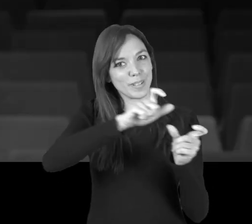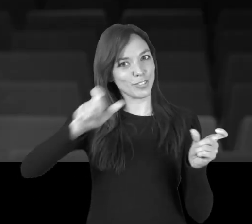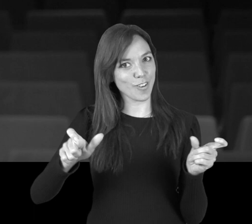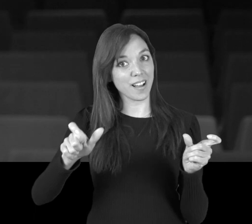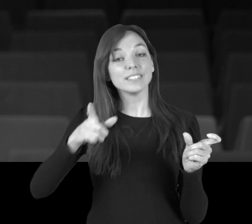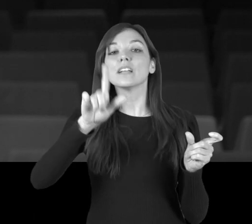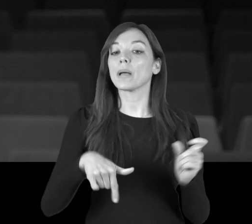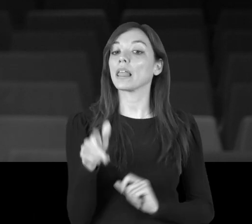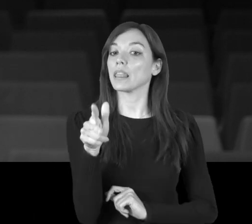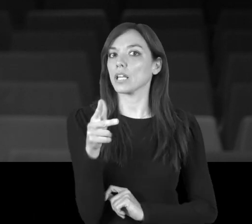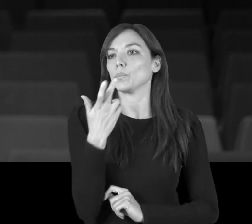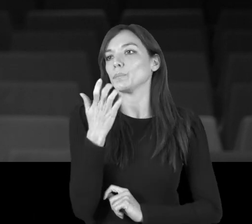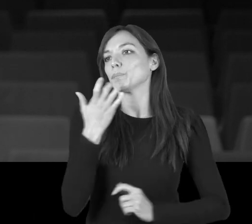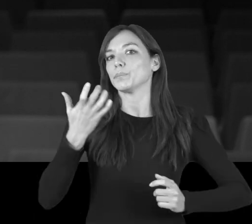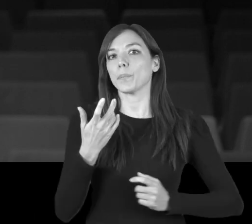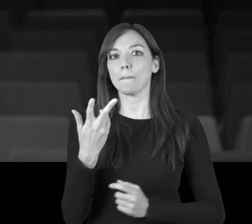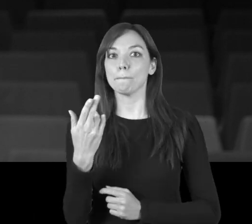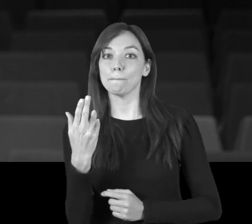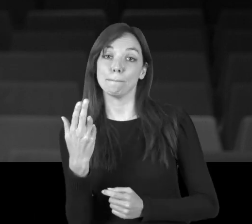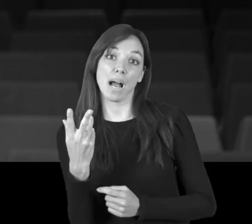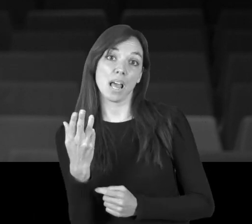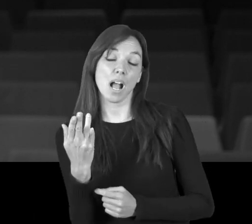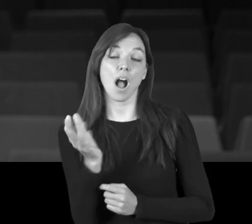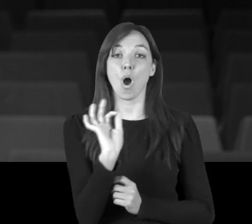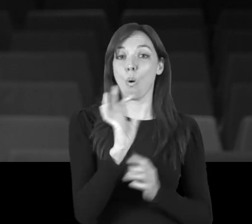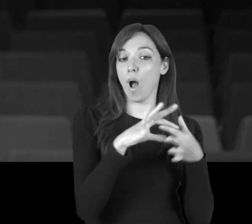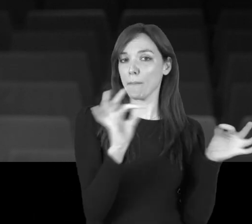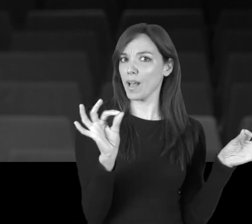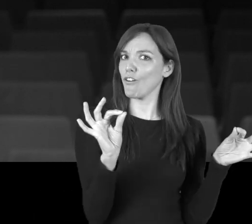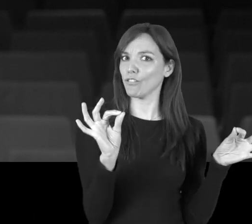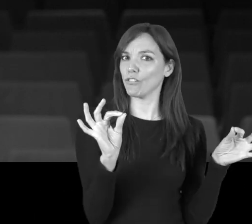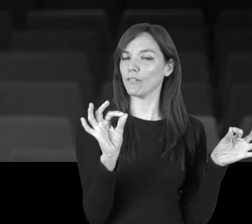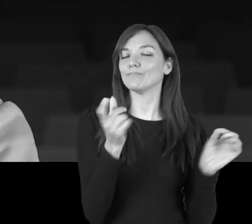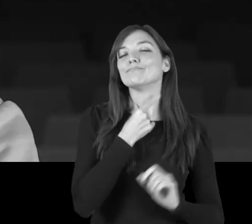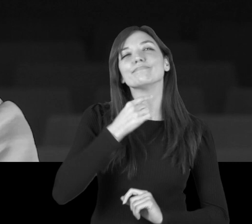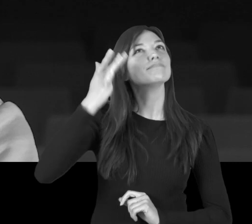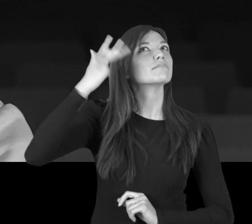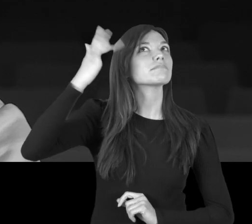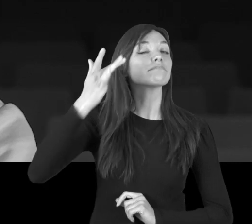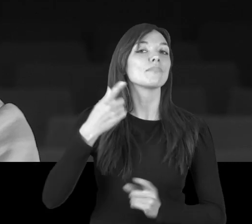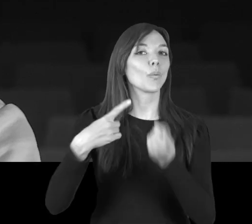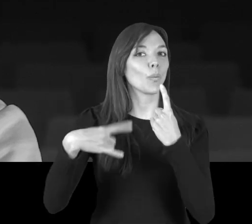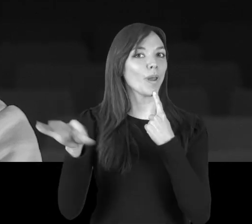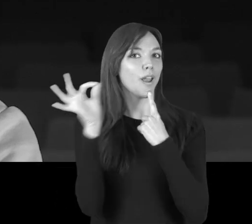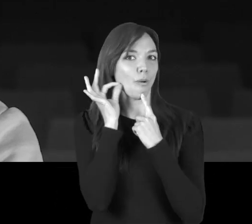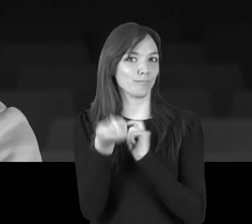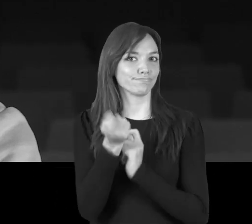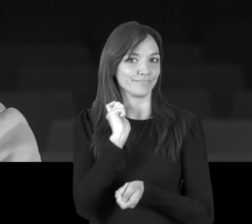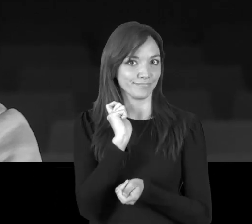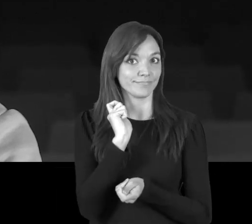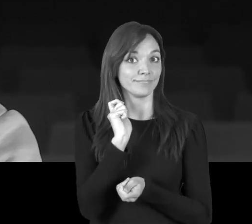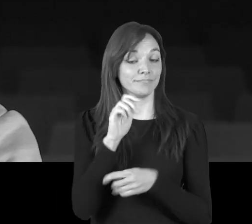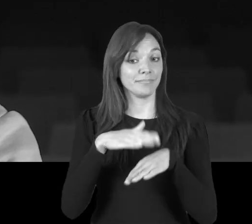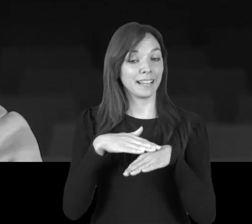los demás y tenemos derecho a tener pareja o amigos. Me gustaría tener una novia para mí